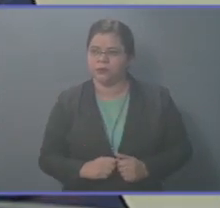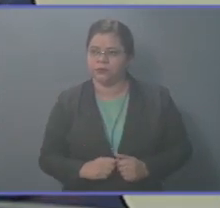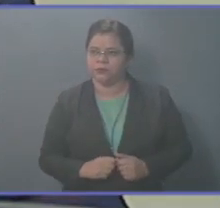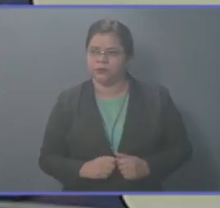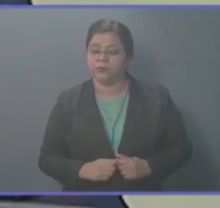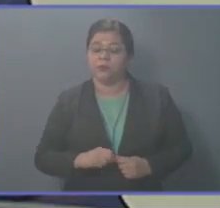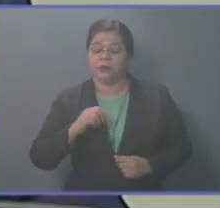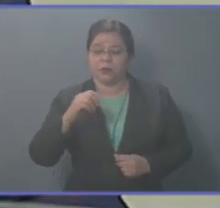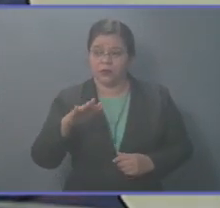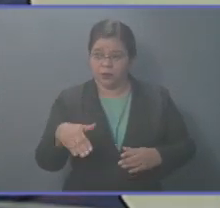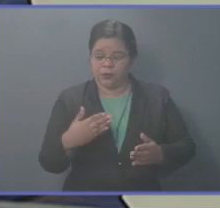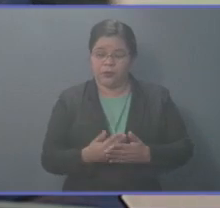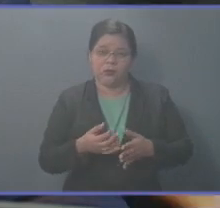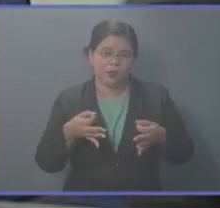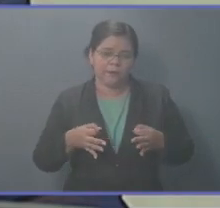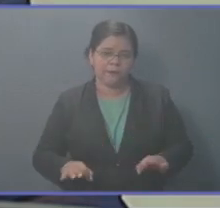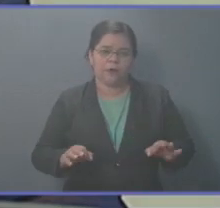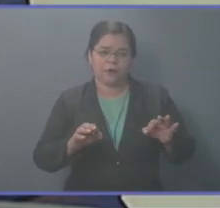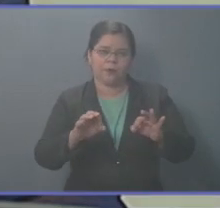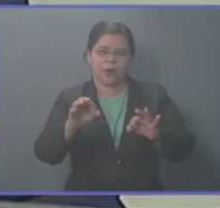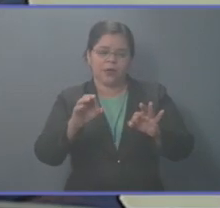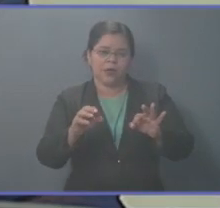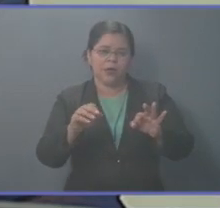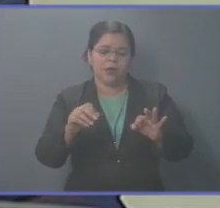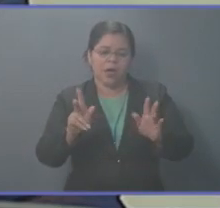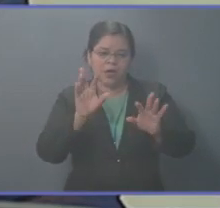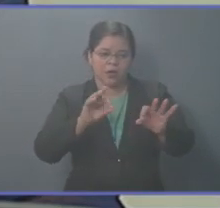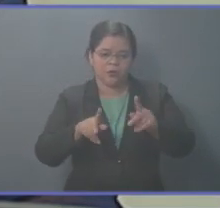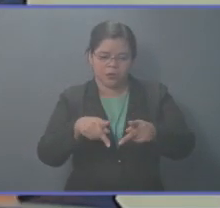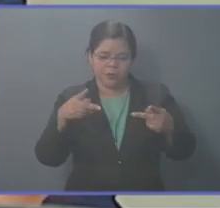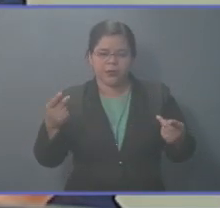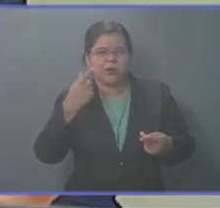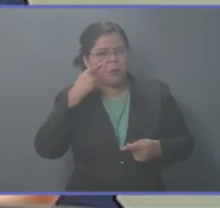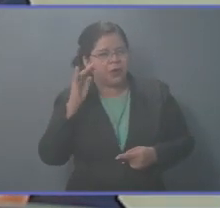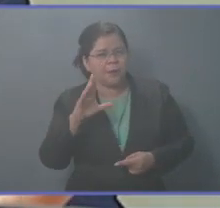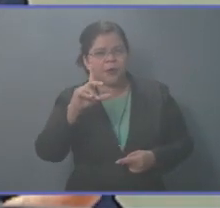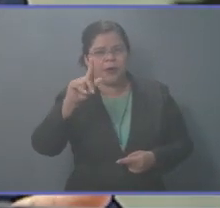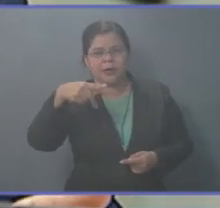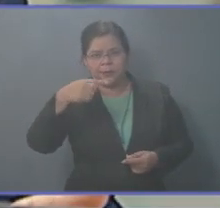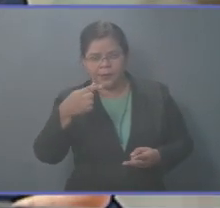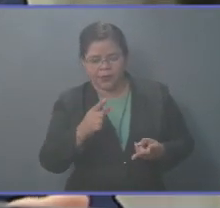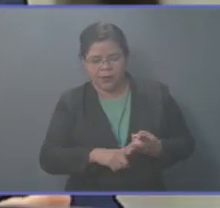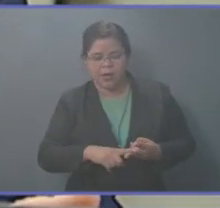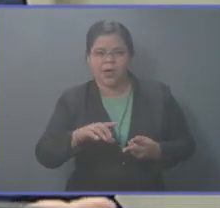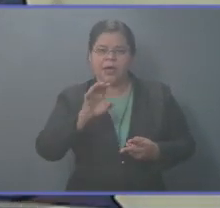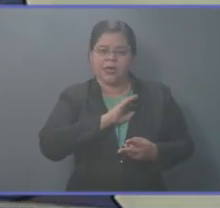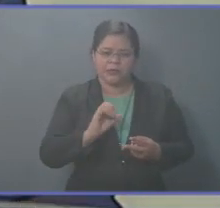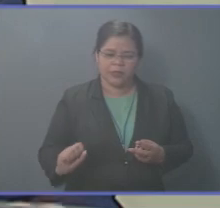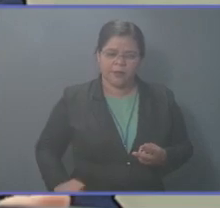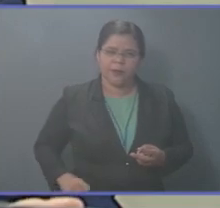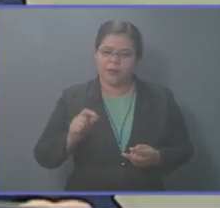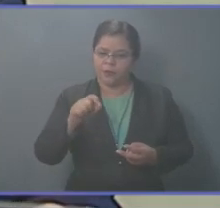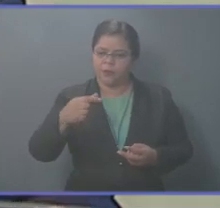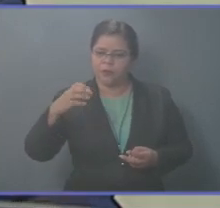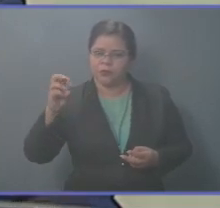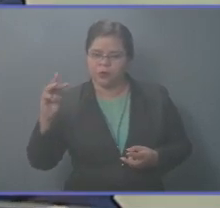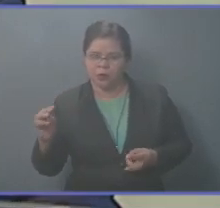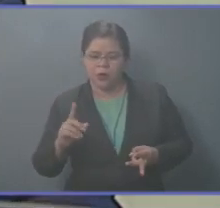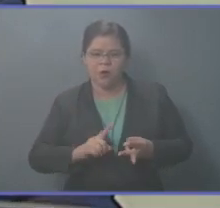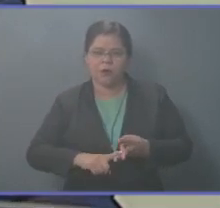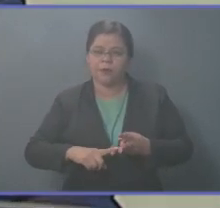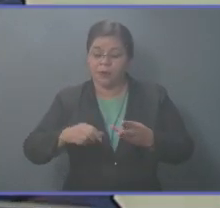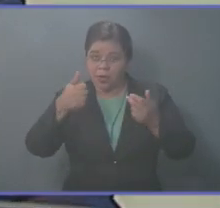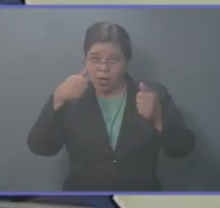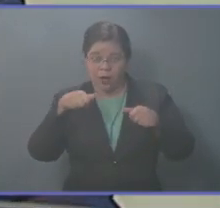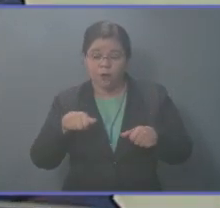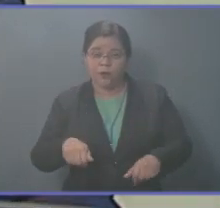y en las versiones digitales de ciertos periódicos como La Prensa Gráfica, elsalvador.com, Consejo de Ministros, acuerdo a convocar